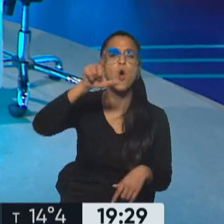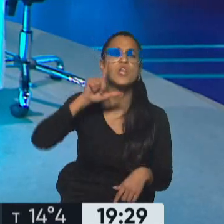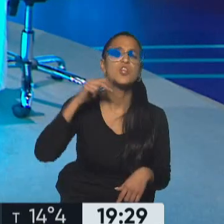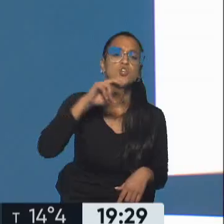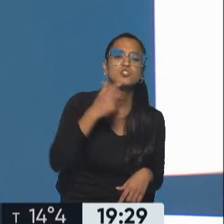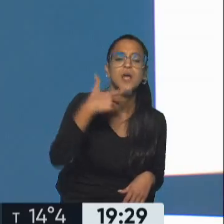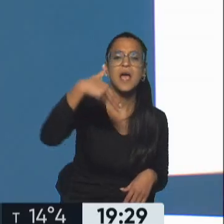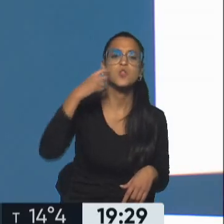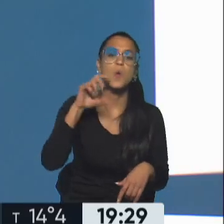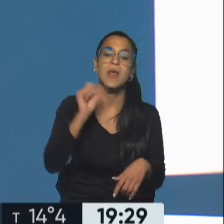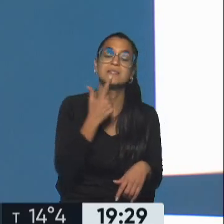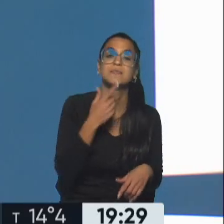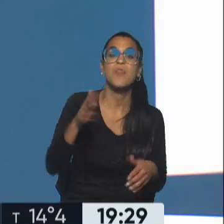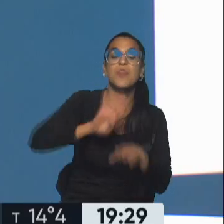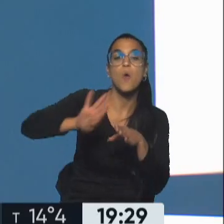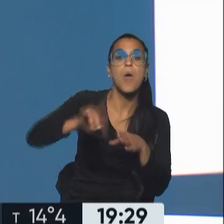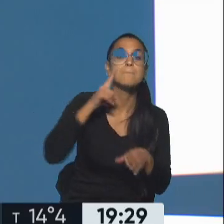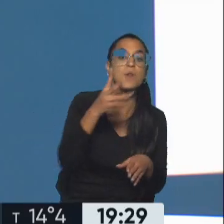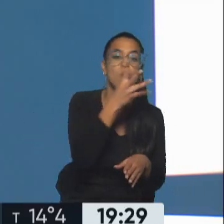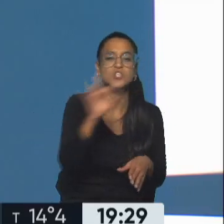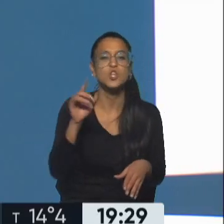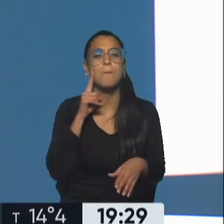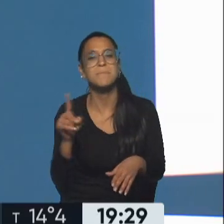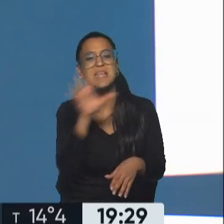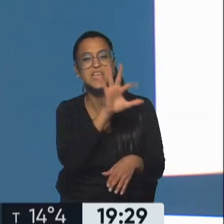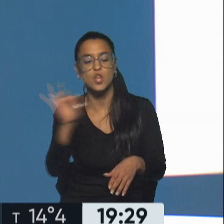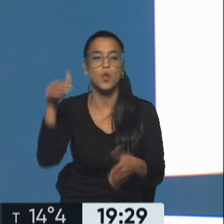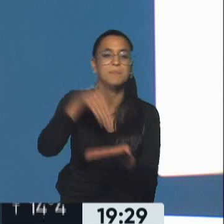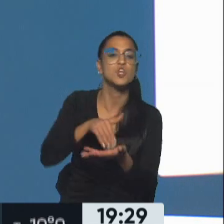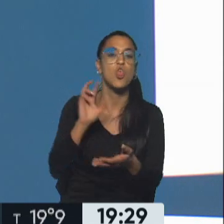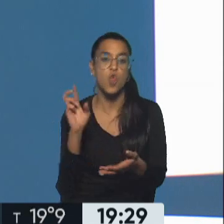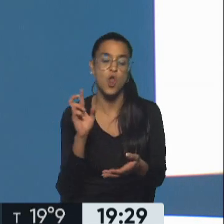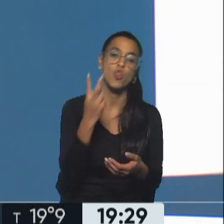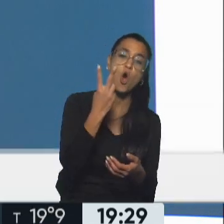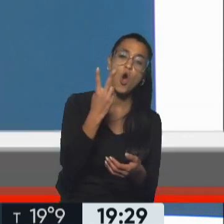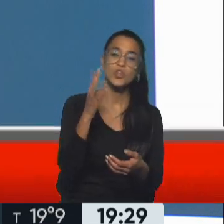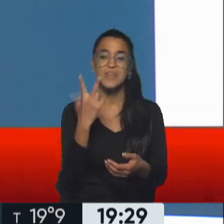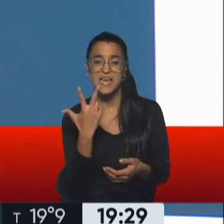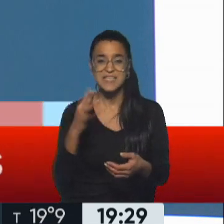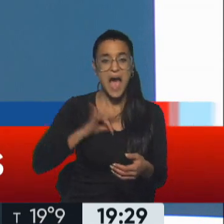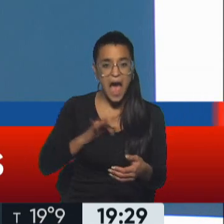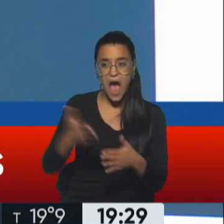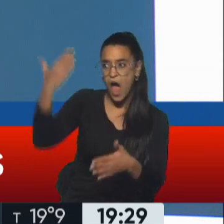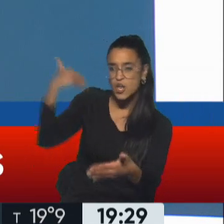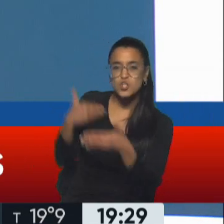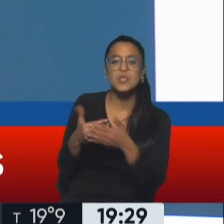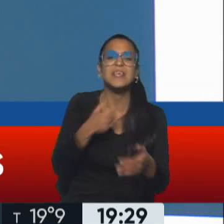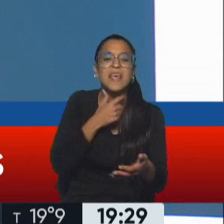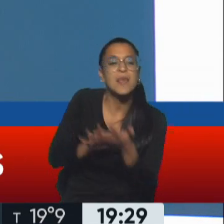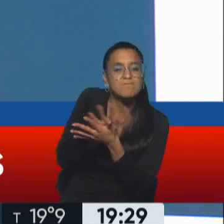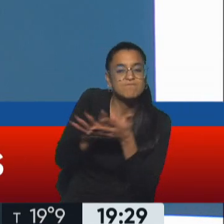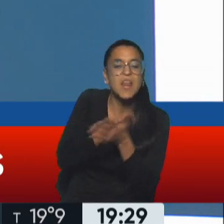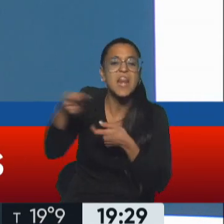deuda de entre 1.400 y 1.500 millones de dólares que hace 2-3 años está intentando renegociar. A